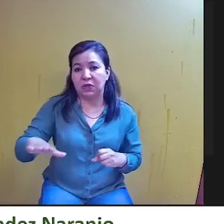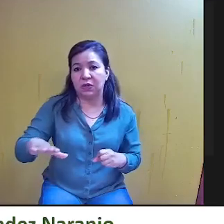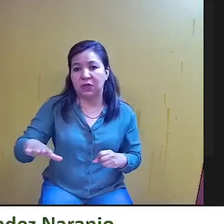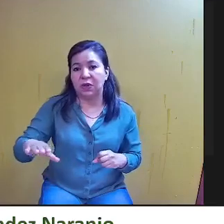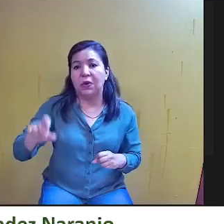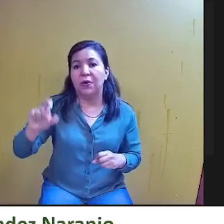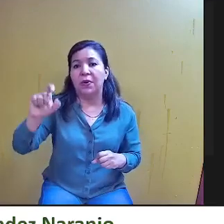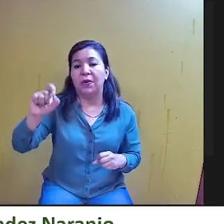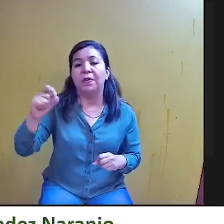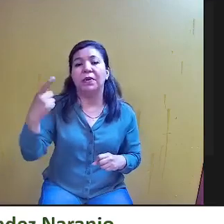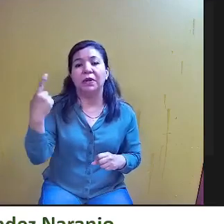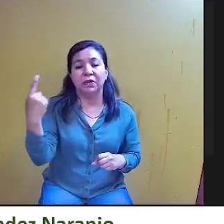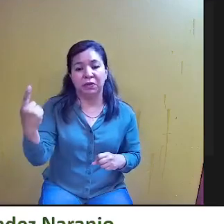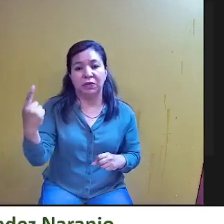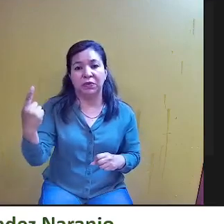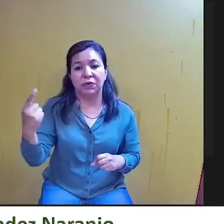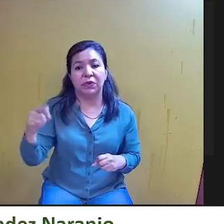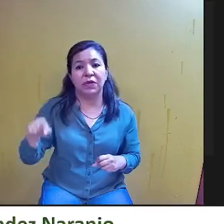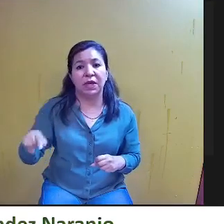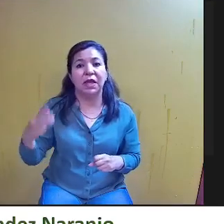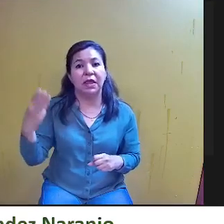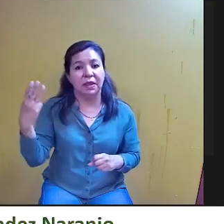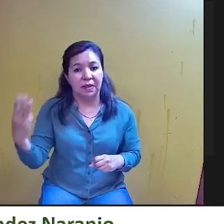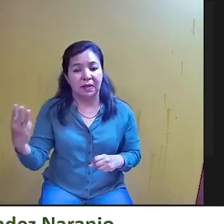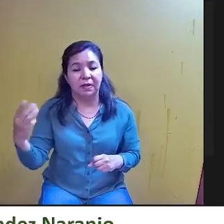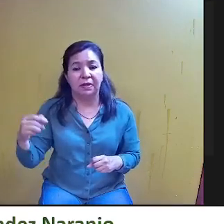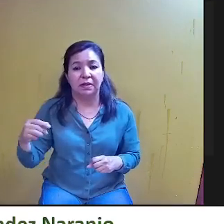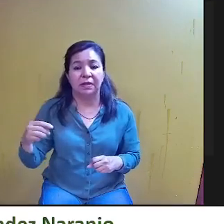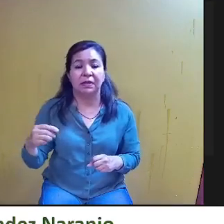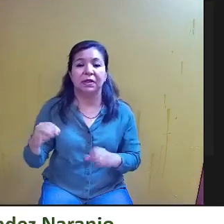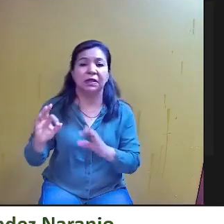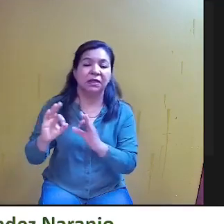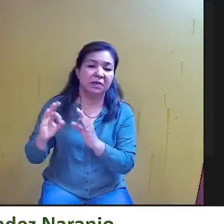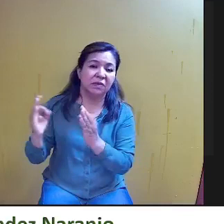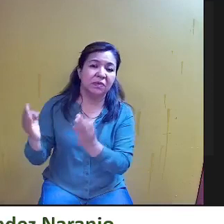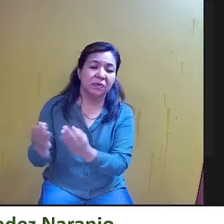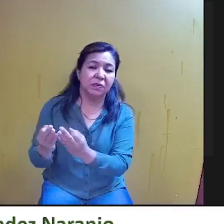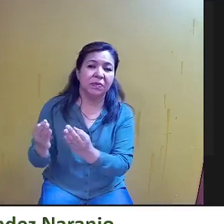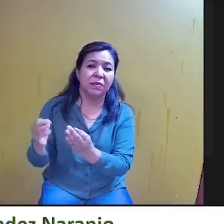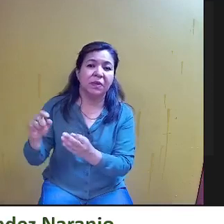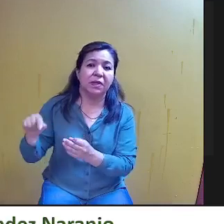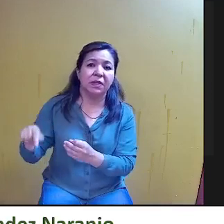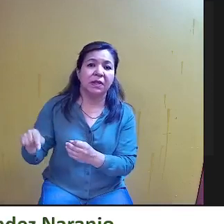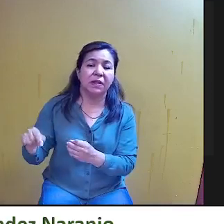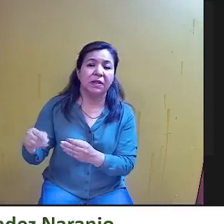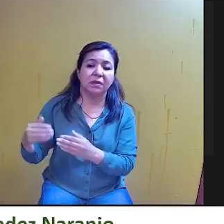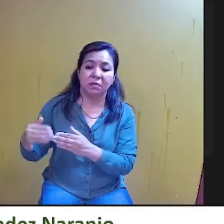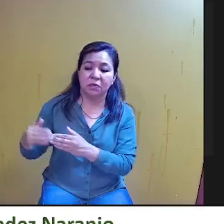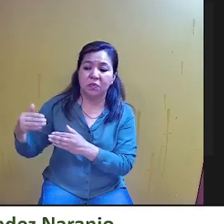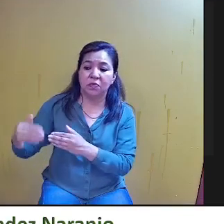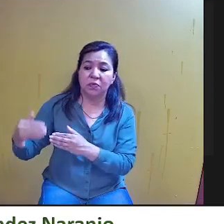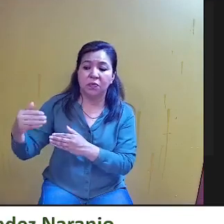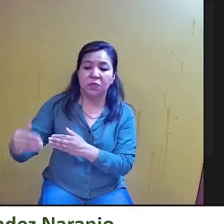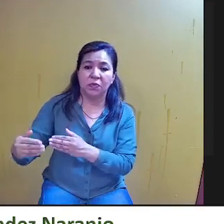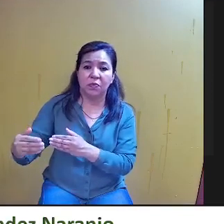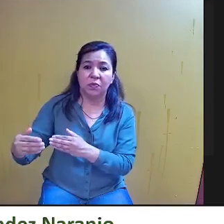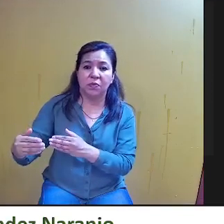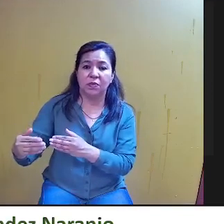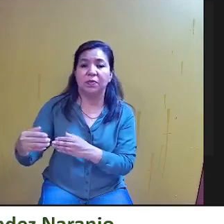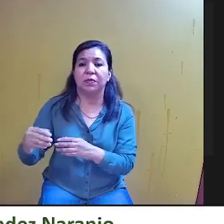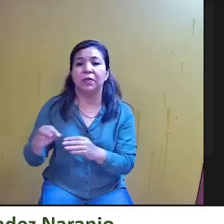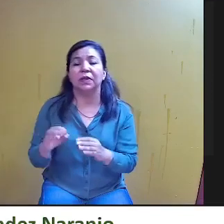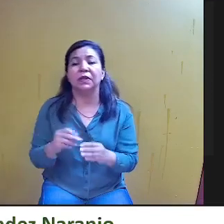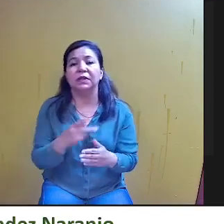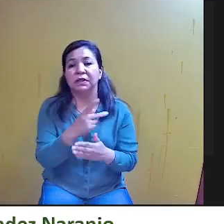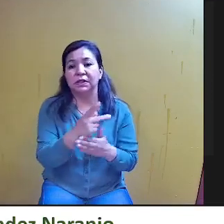es ilegal, dado que está impedida toda vez que ha cumplido con 3 procesos electorales ordinarios, ya que el desempeño de la función electoral de que